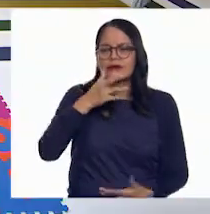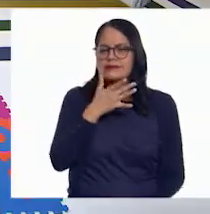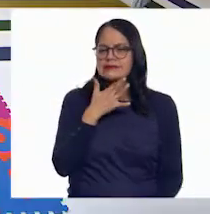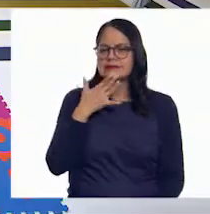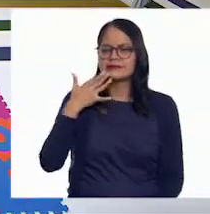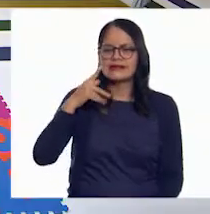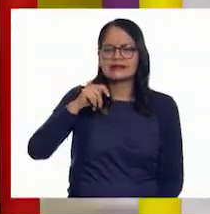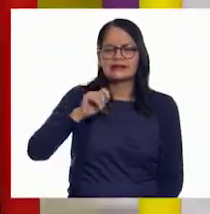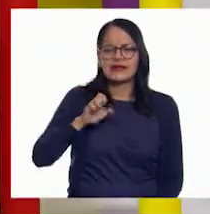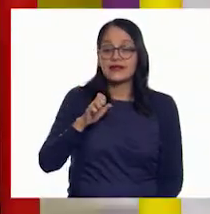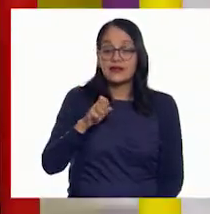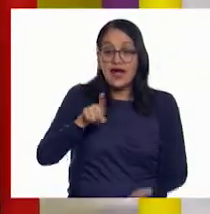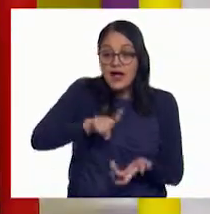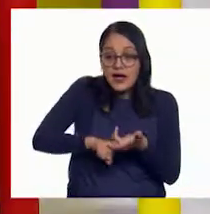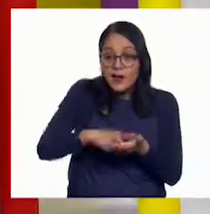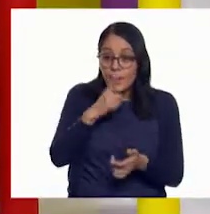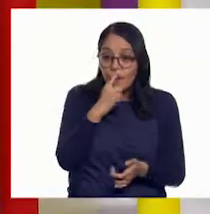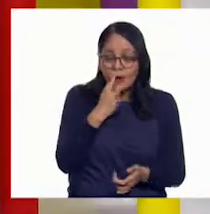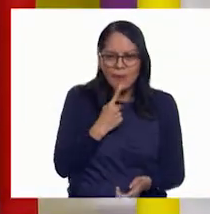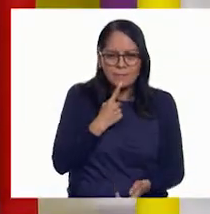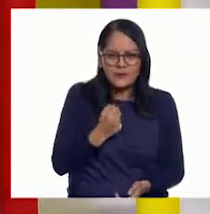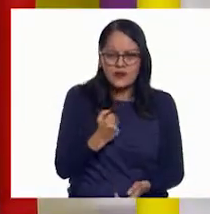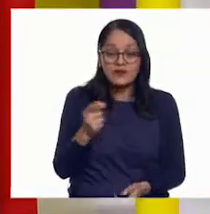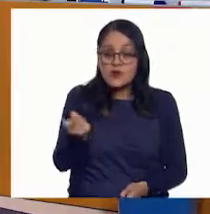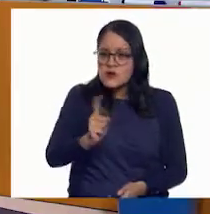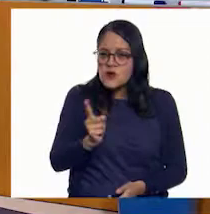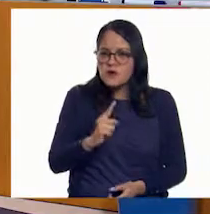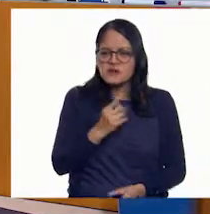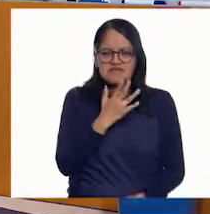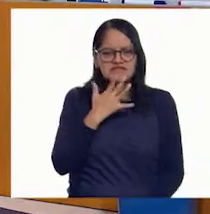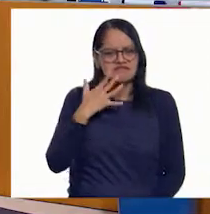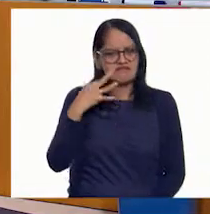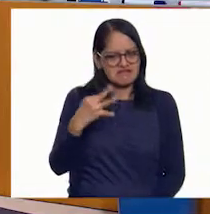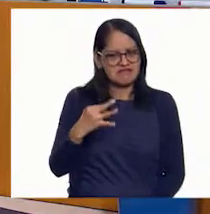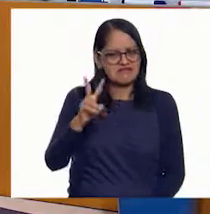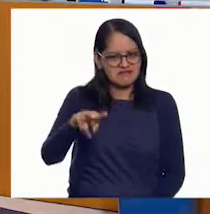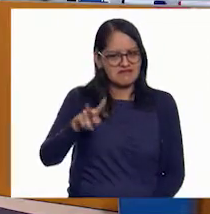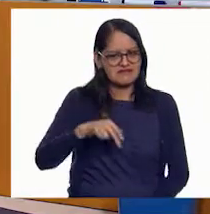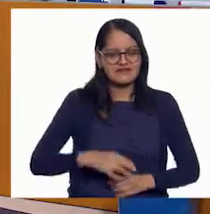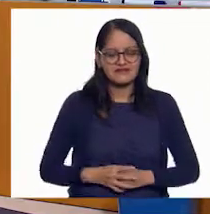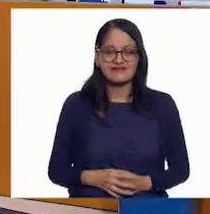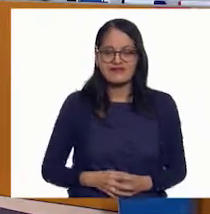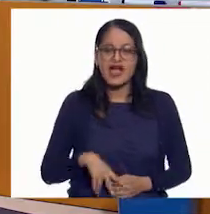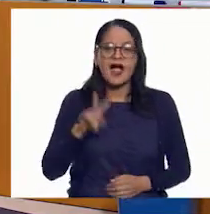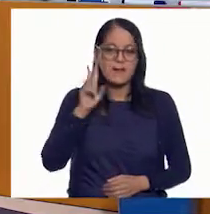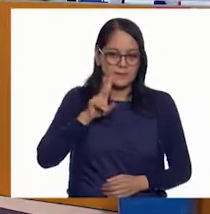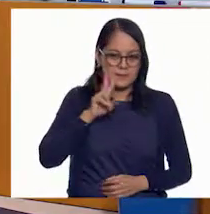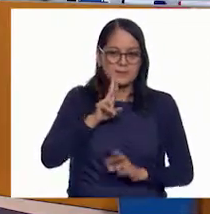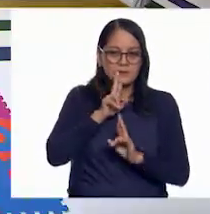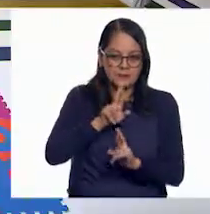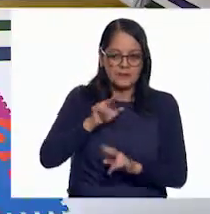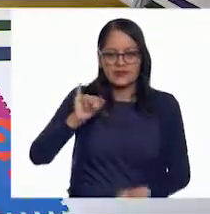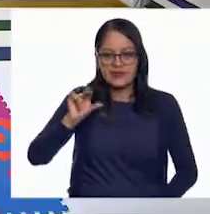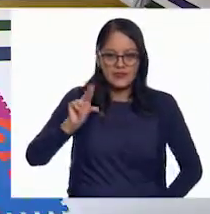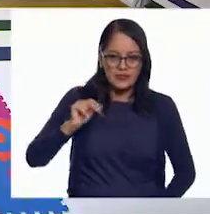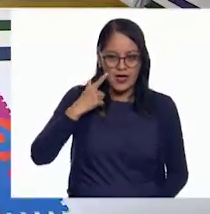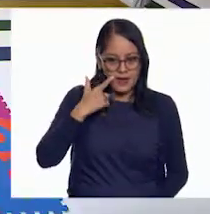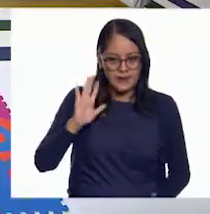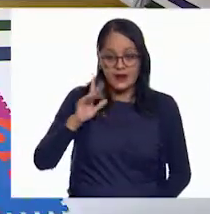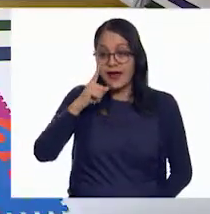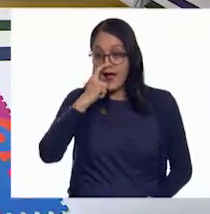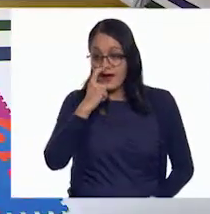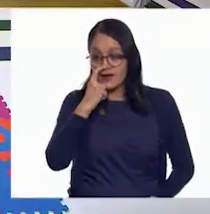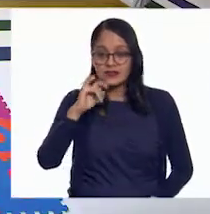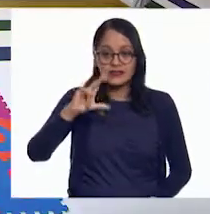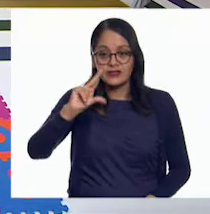sabía nada a ajo, nada, nada, nada. Bien rico. Ok. A ver, vamos a ver la respuesta. A ver si sí es cierto, porque a nosotros ya nos